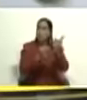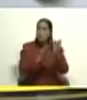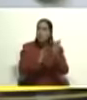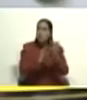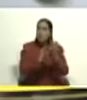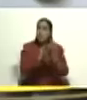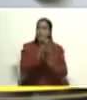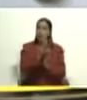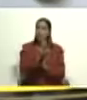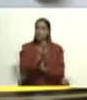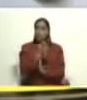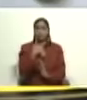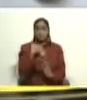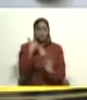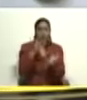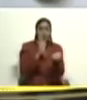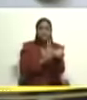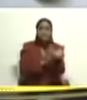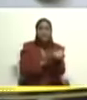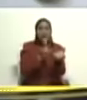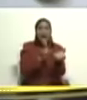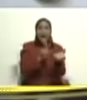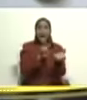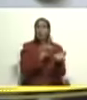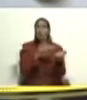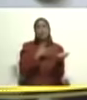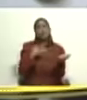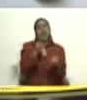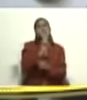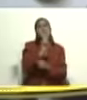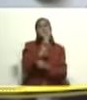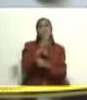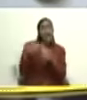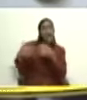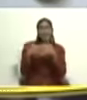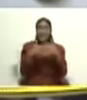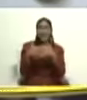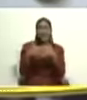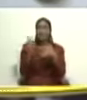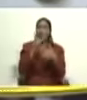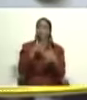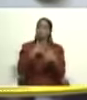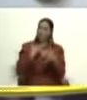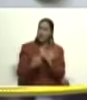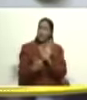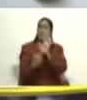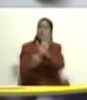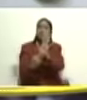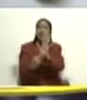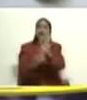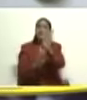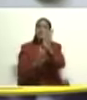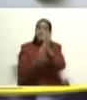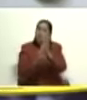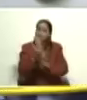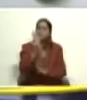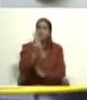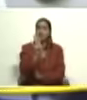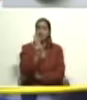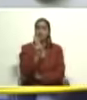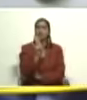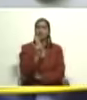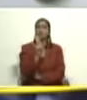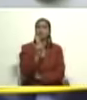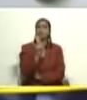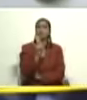productivo que está construido no para la guerra, está construido para el desarrollo. Está construido y pensado para dar los